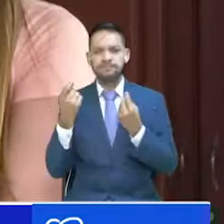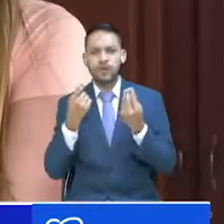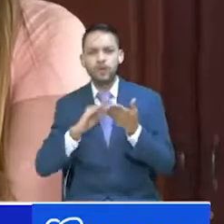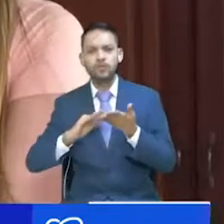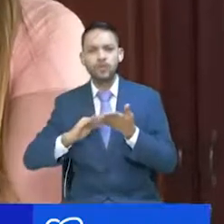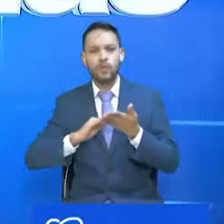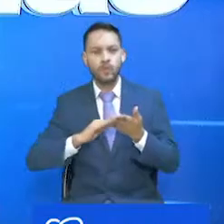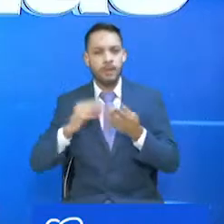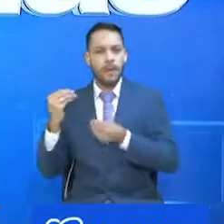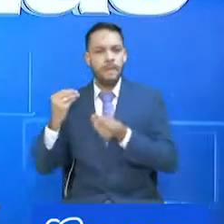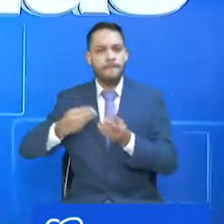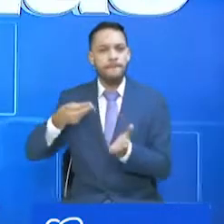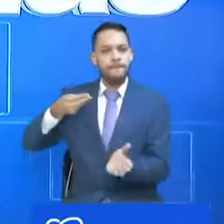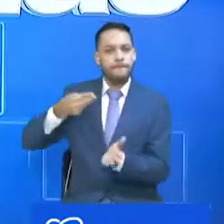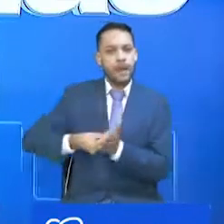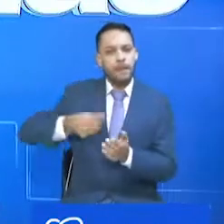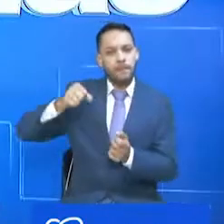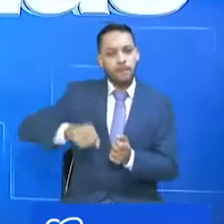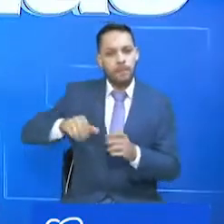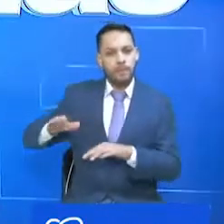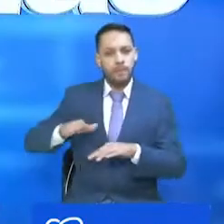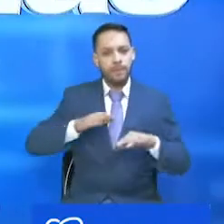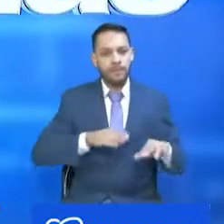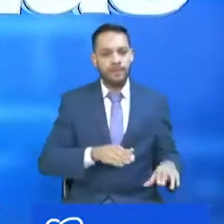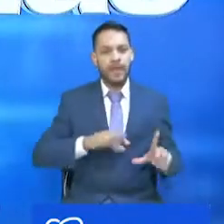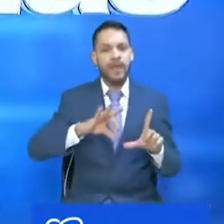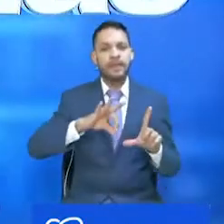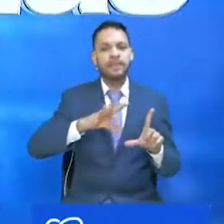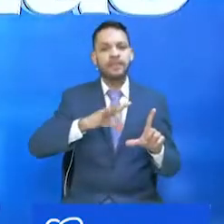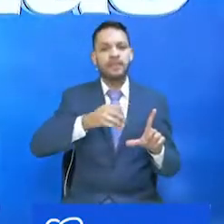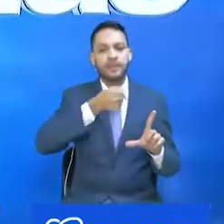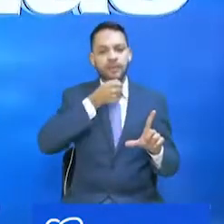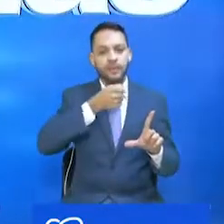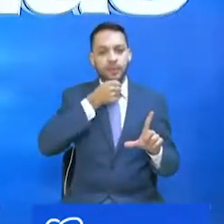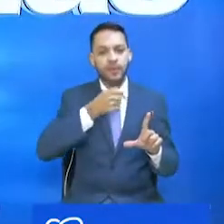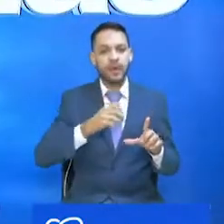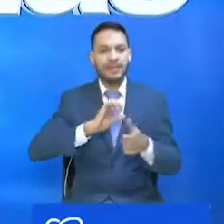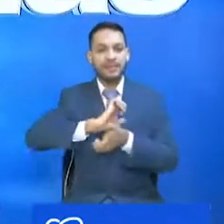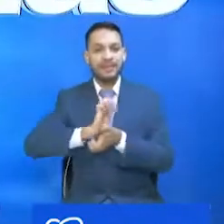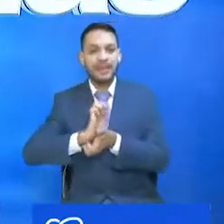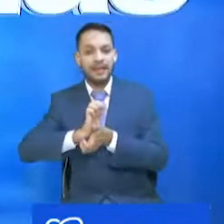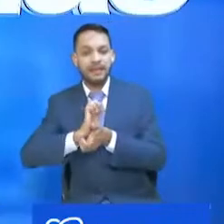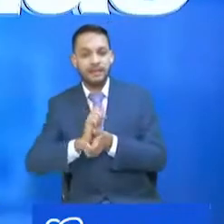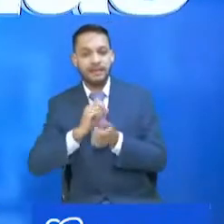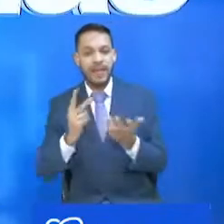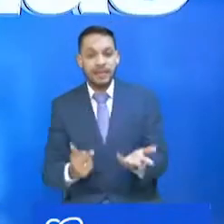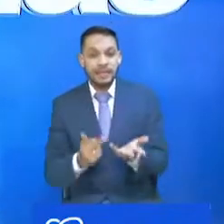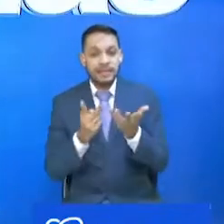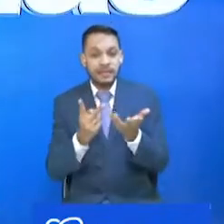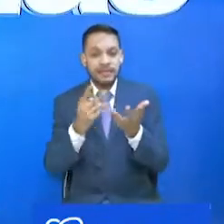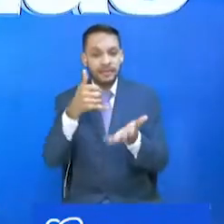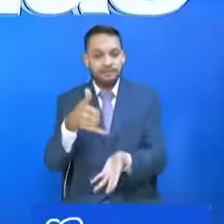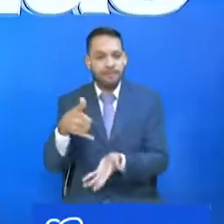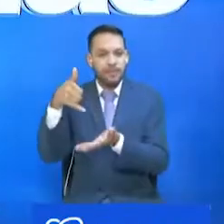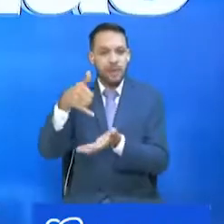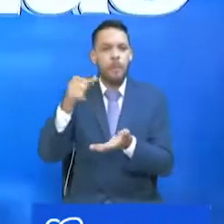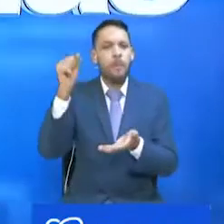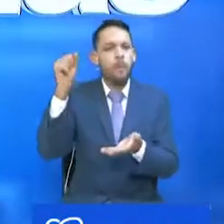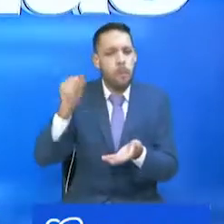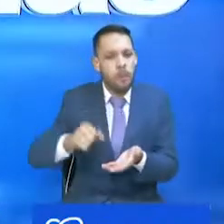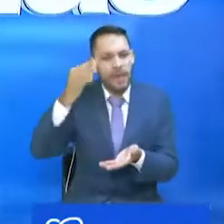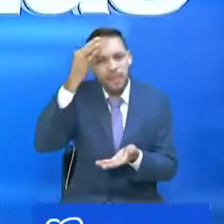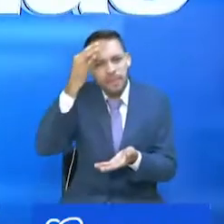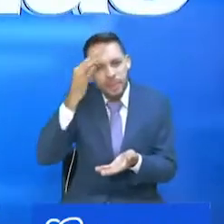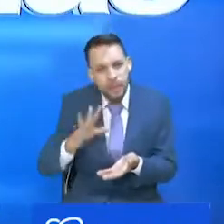soluciones por primera vez telecafé recibe siete nominaciones a los india catalina y tele café noticias está entre los